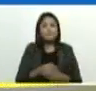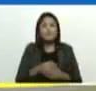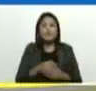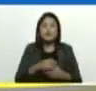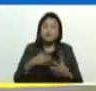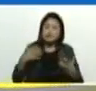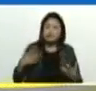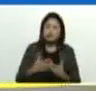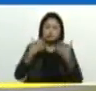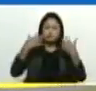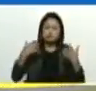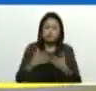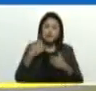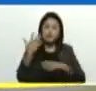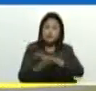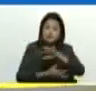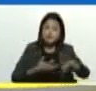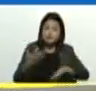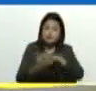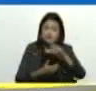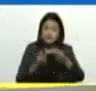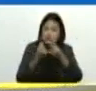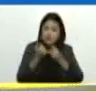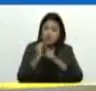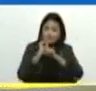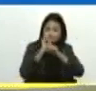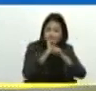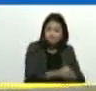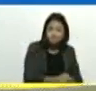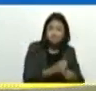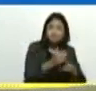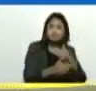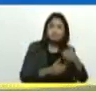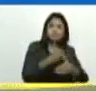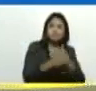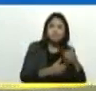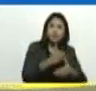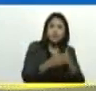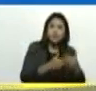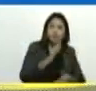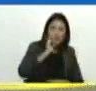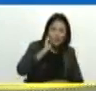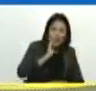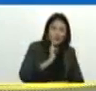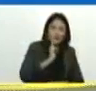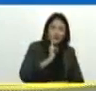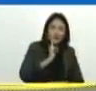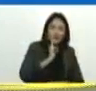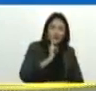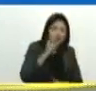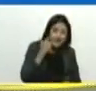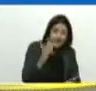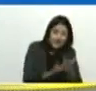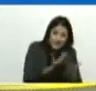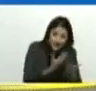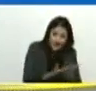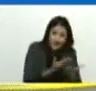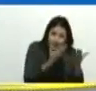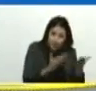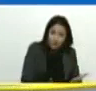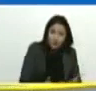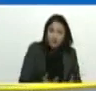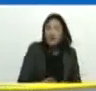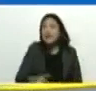guerra económica para derrocar el proceso bolivariano, pero hemos sido testigos